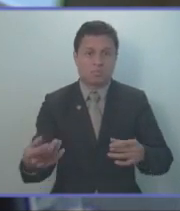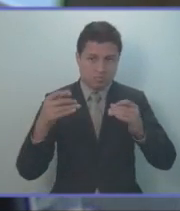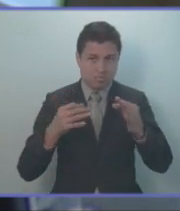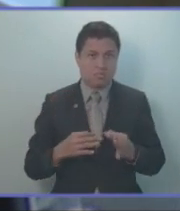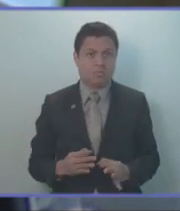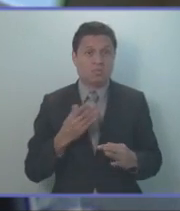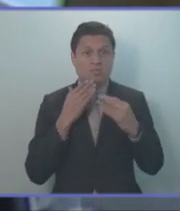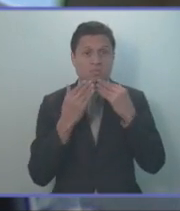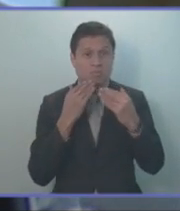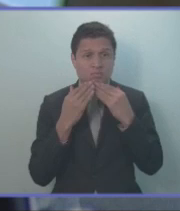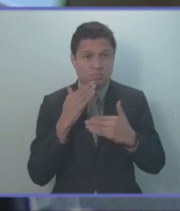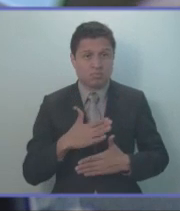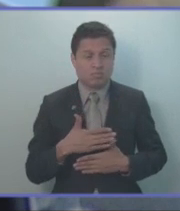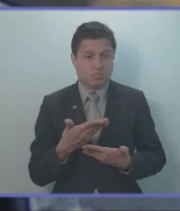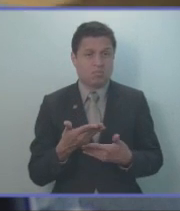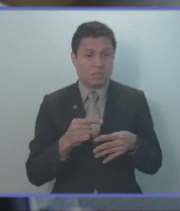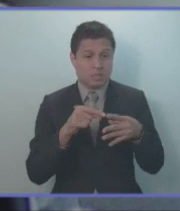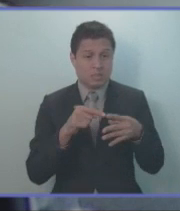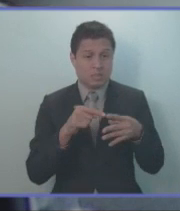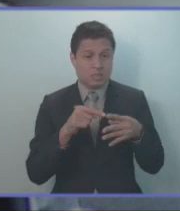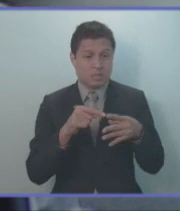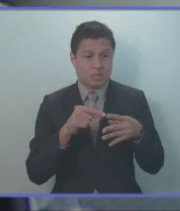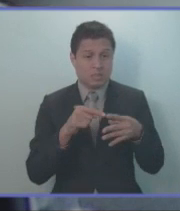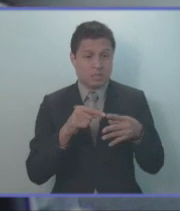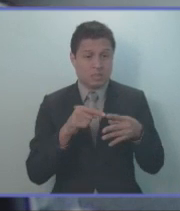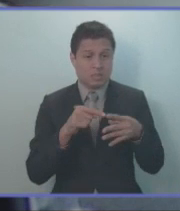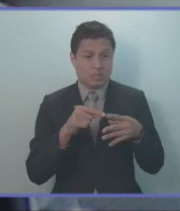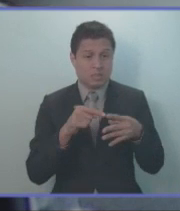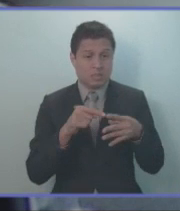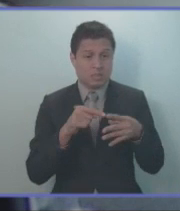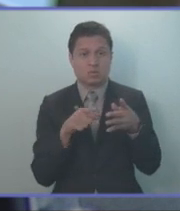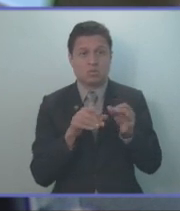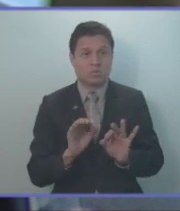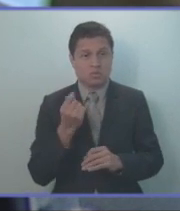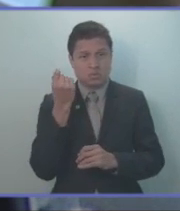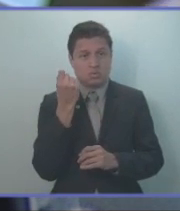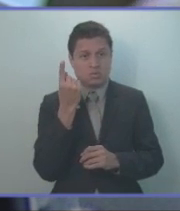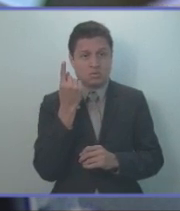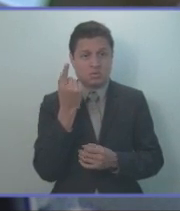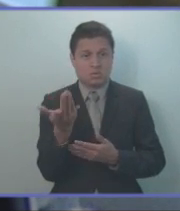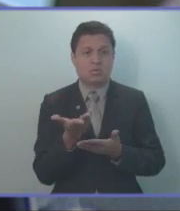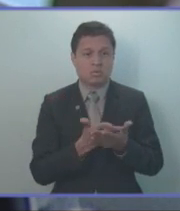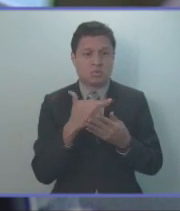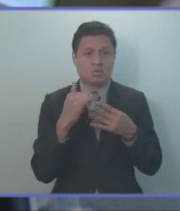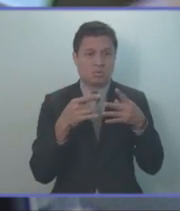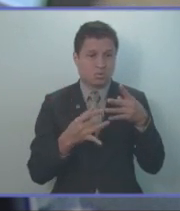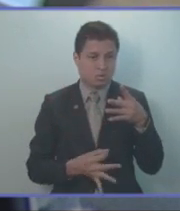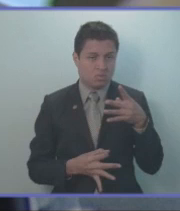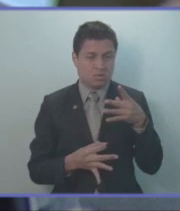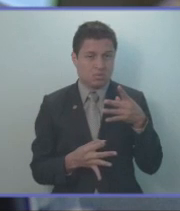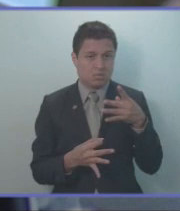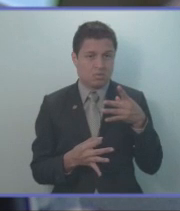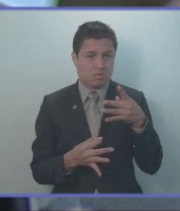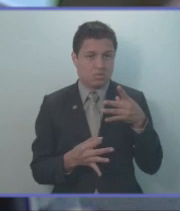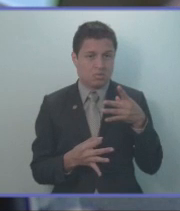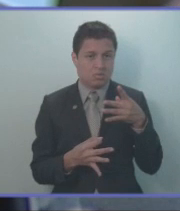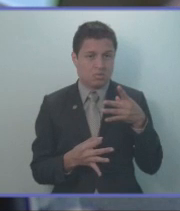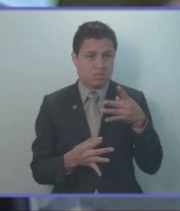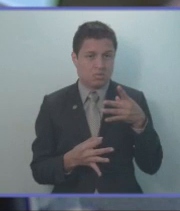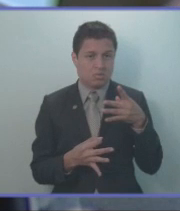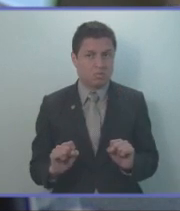la mencionada disposición constitucional es la que entiende: un proyecto de ley no puede